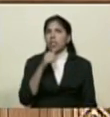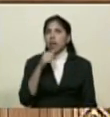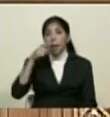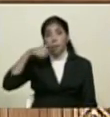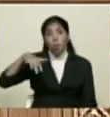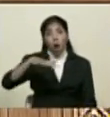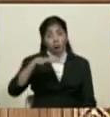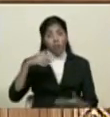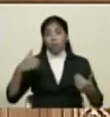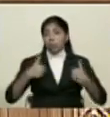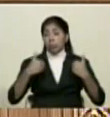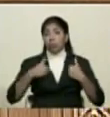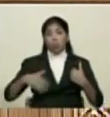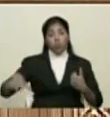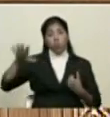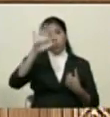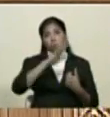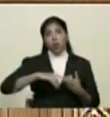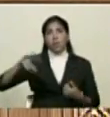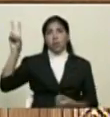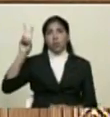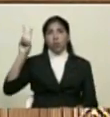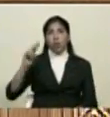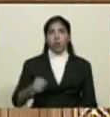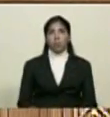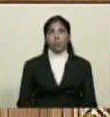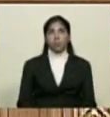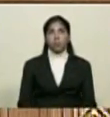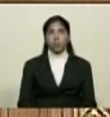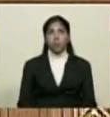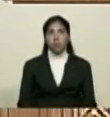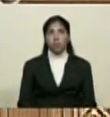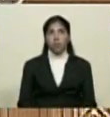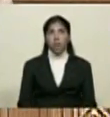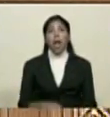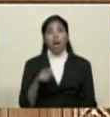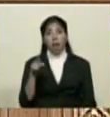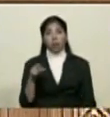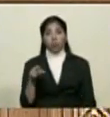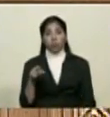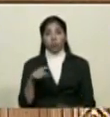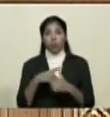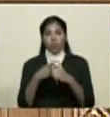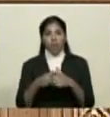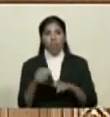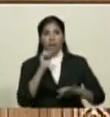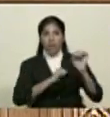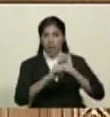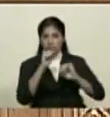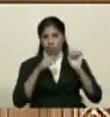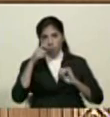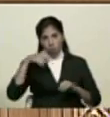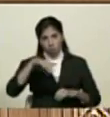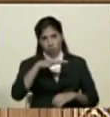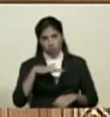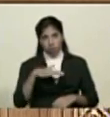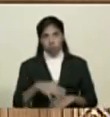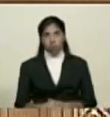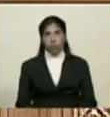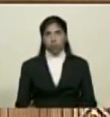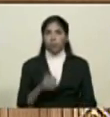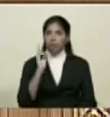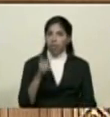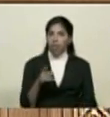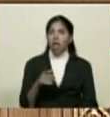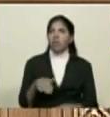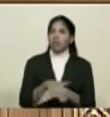el pueblo todo de Venezuela. Y entonces es la defensa de ese pueblo a la cual se debe el